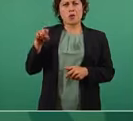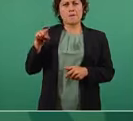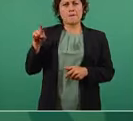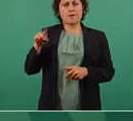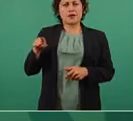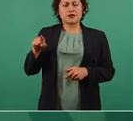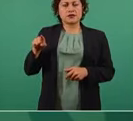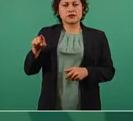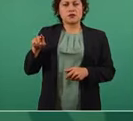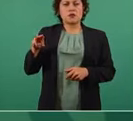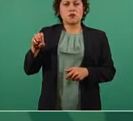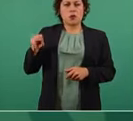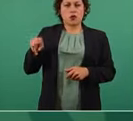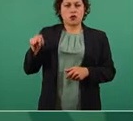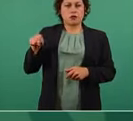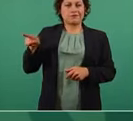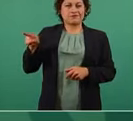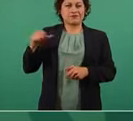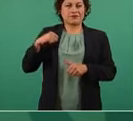el de Fonatur,